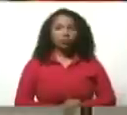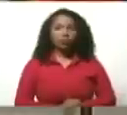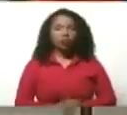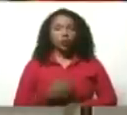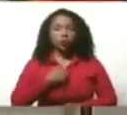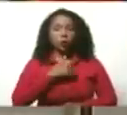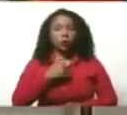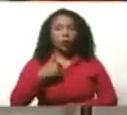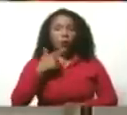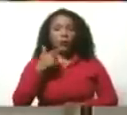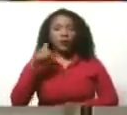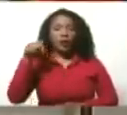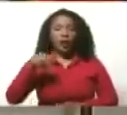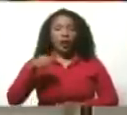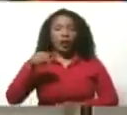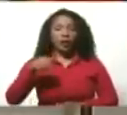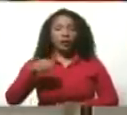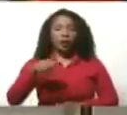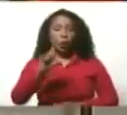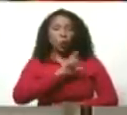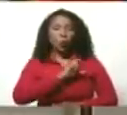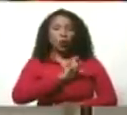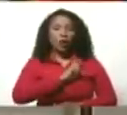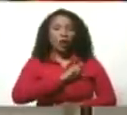Quiero destacar que este cuñado